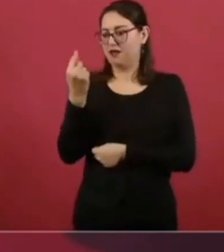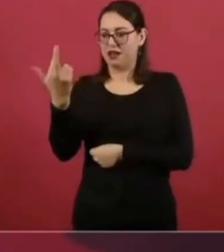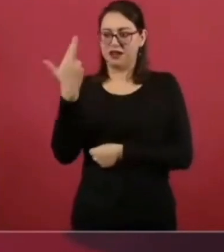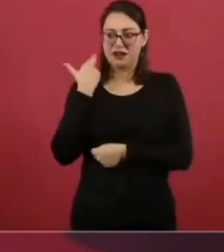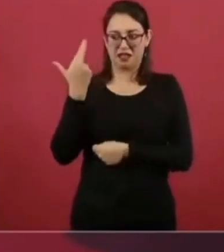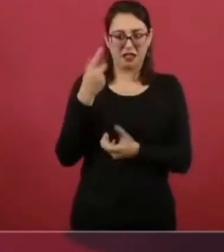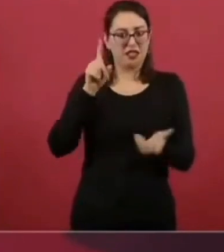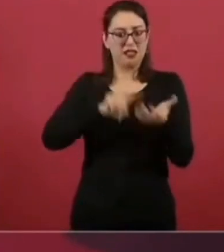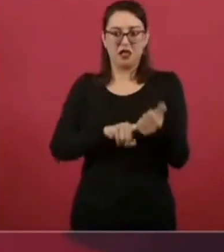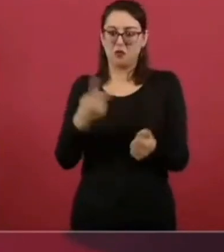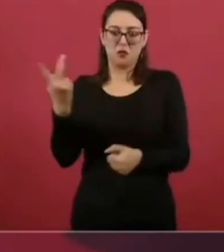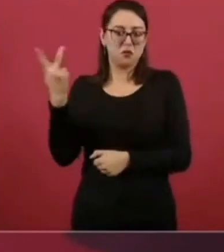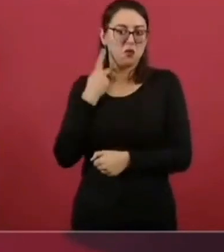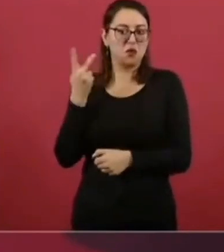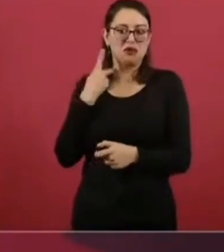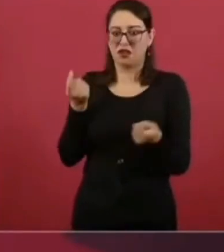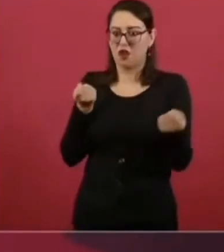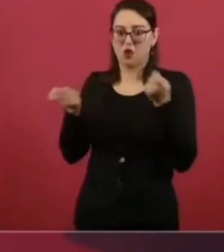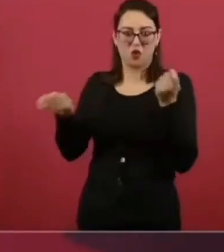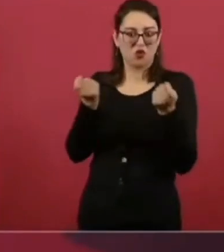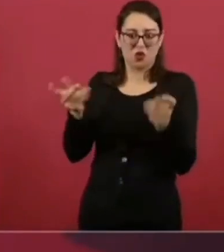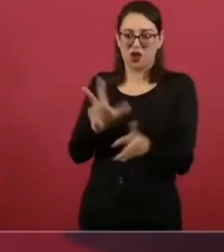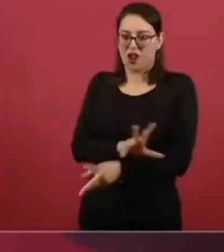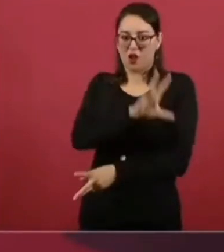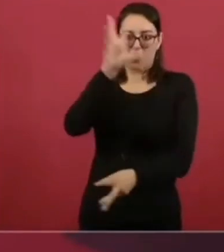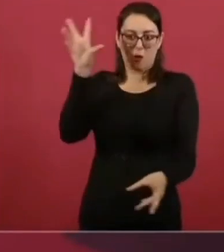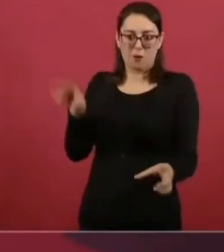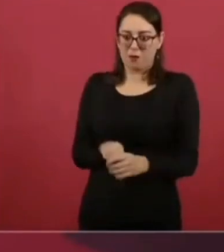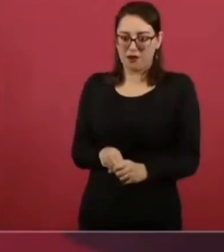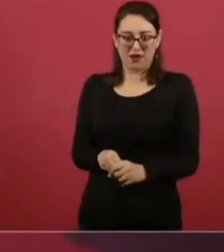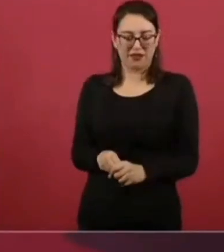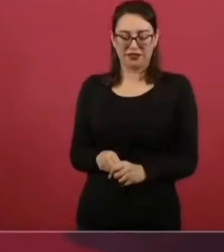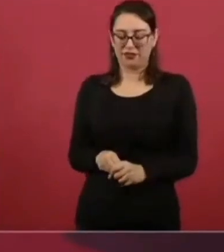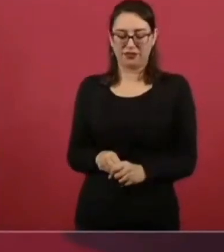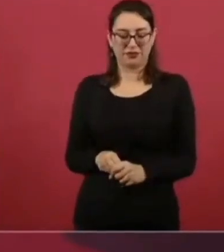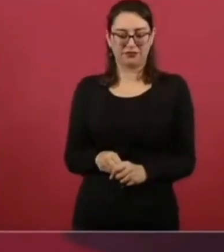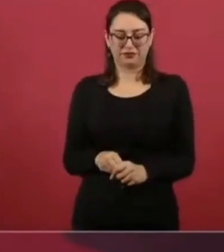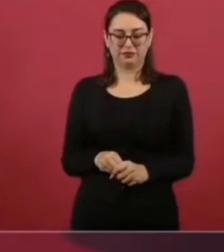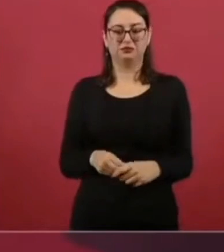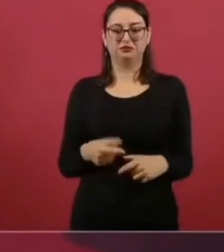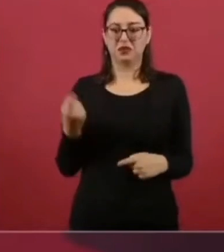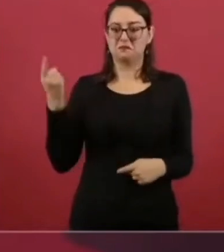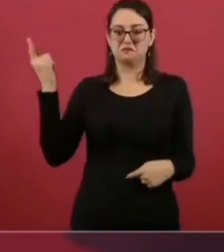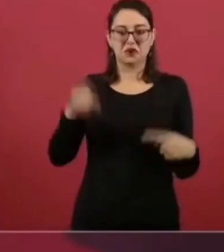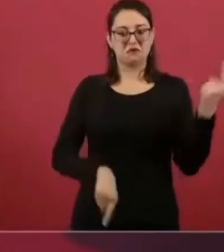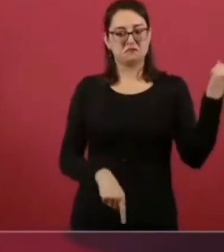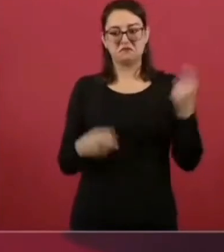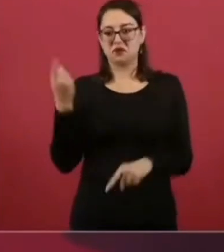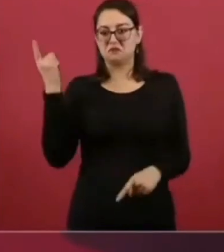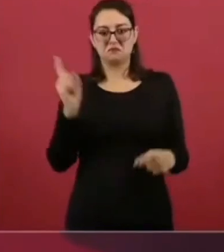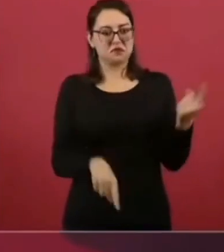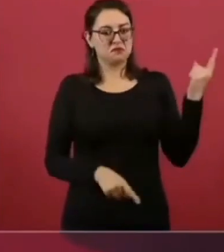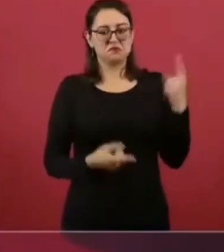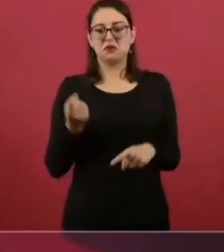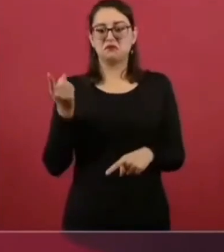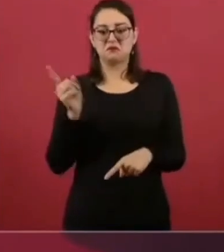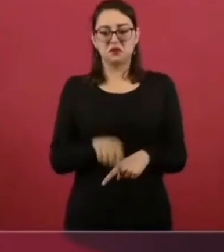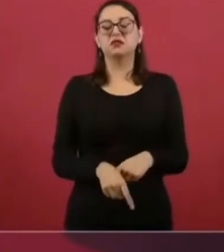Formaban parte, pues, de la oligarquía que mandaba en México.